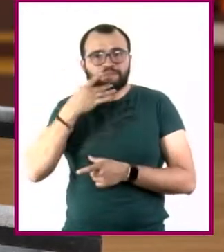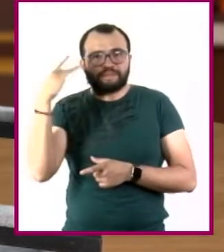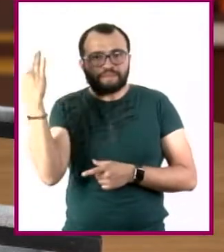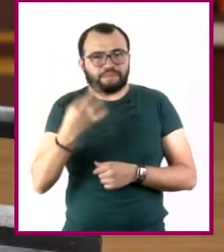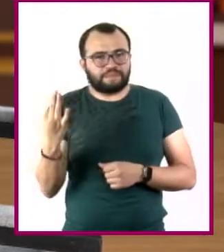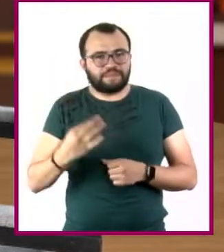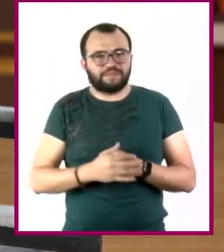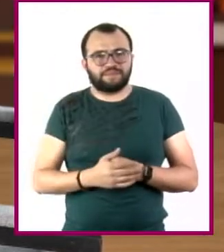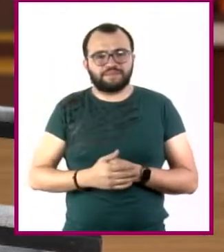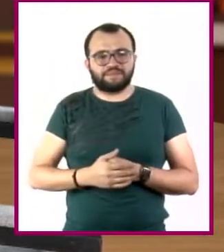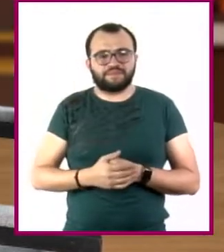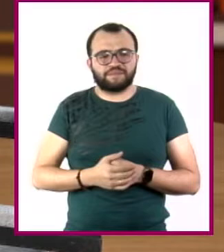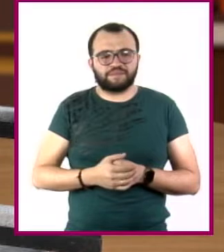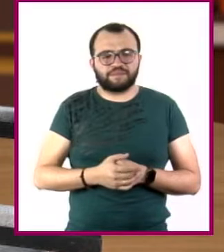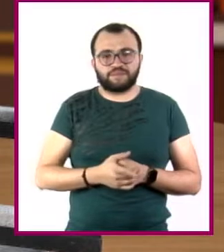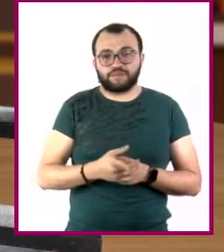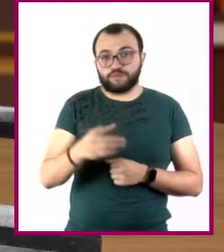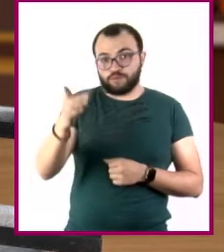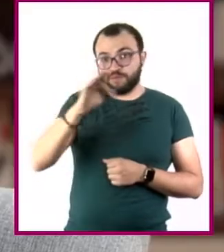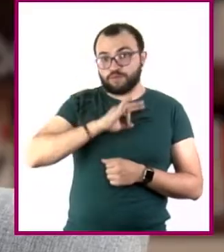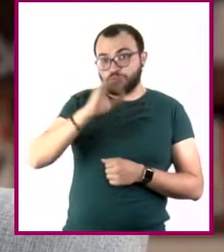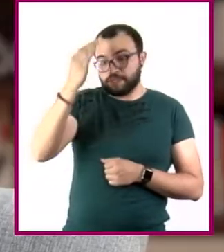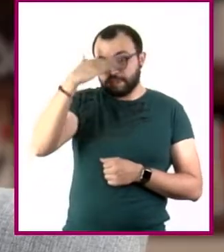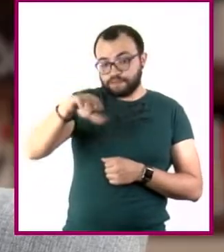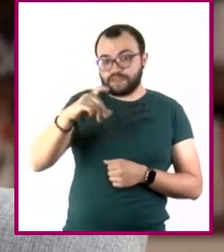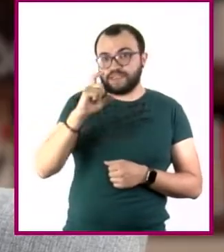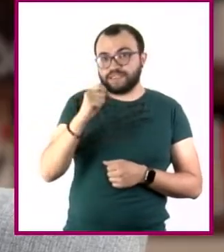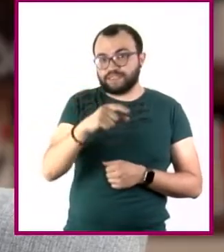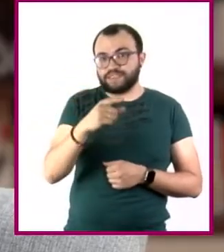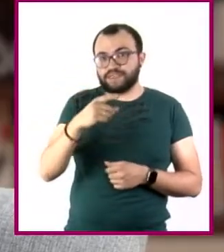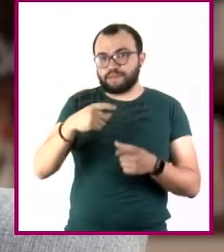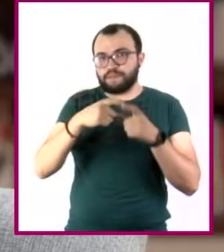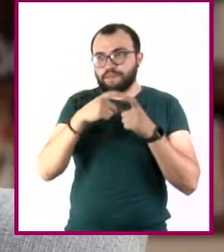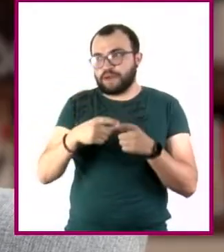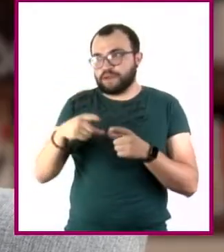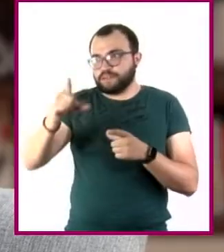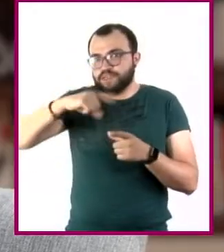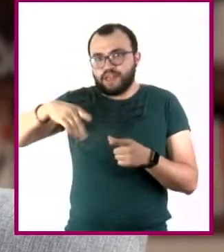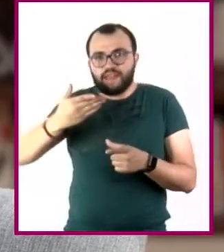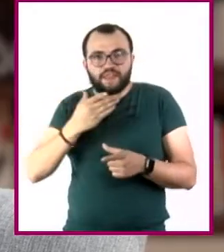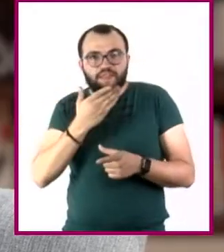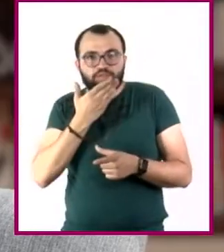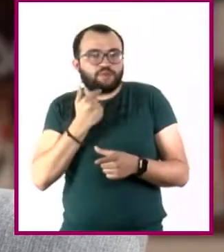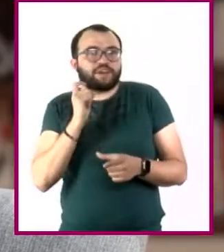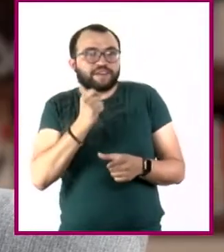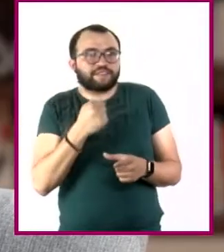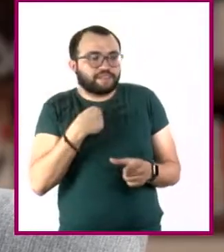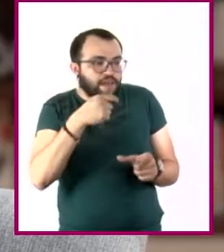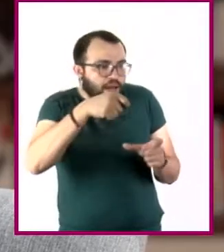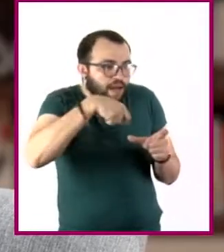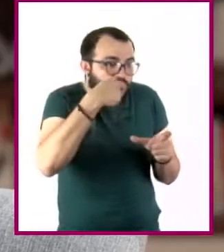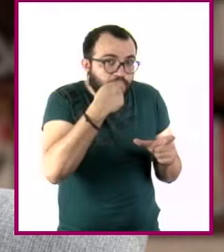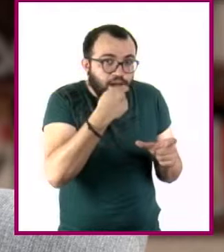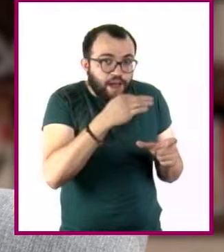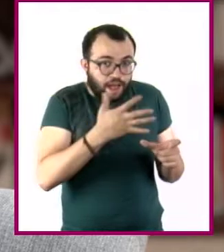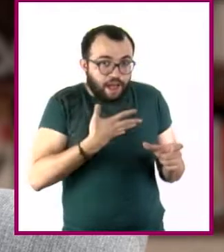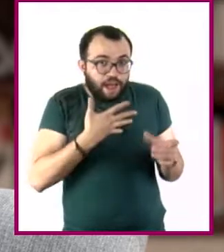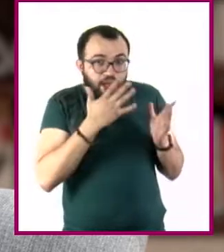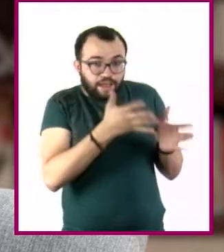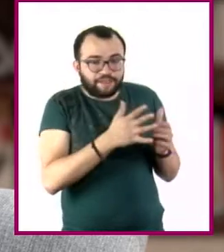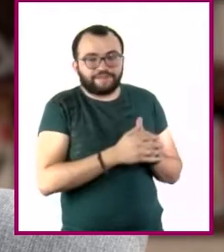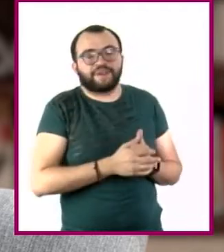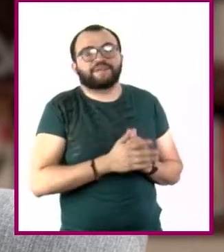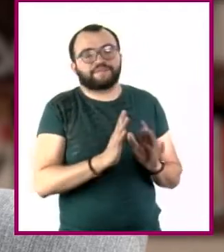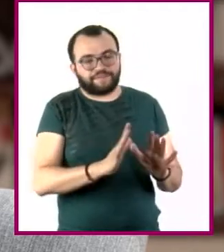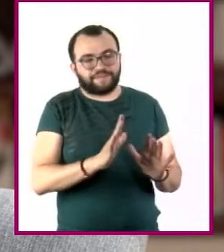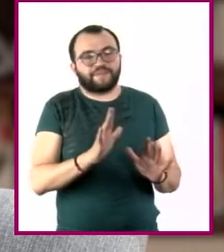saber quién es el pastel, aunque nadie lo pruebe? Ahí vas de nuevo. Está bien. Reconozco que hay casos en los que